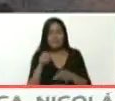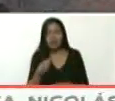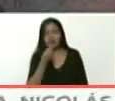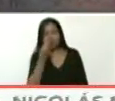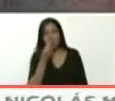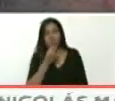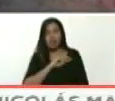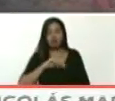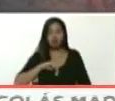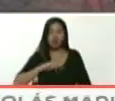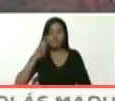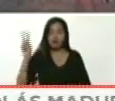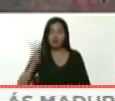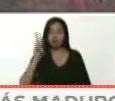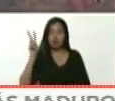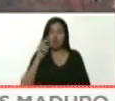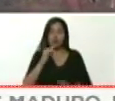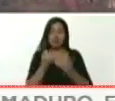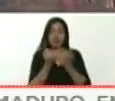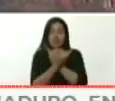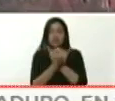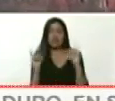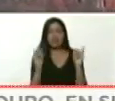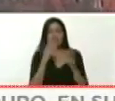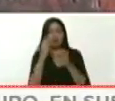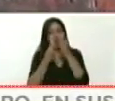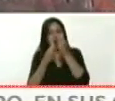agroalimentaria, la independencia económica,